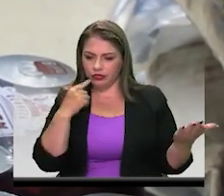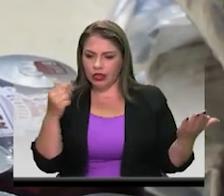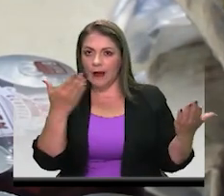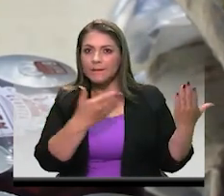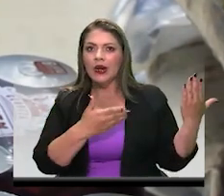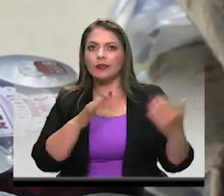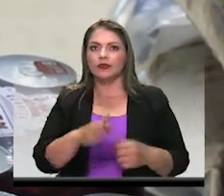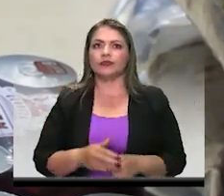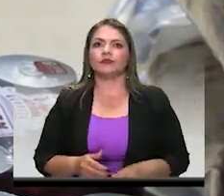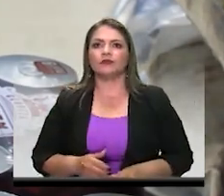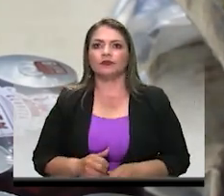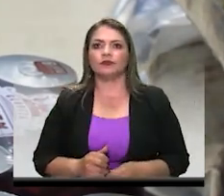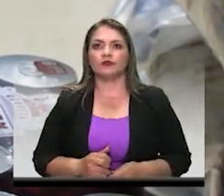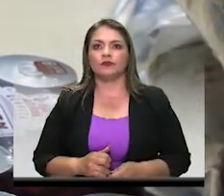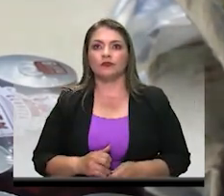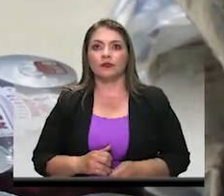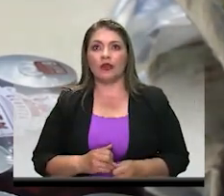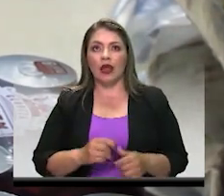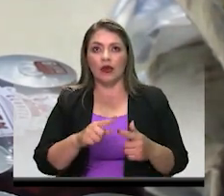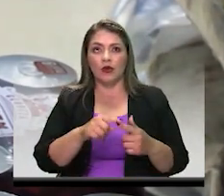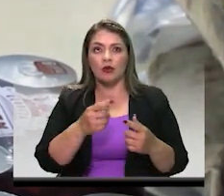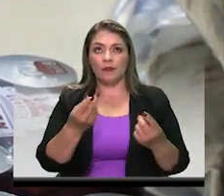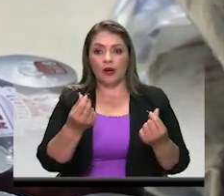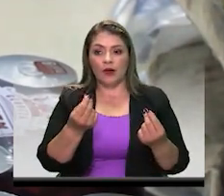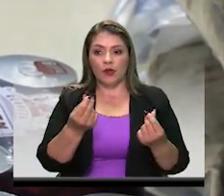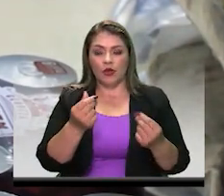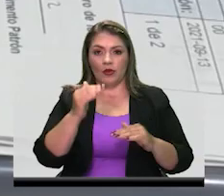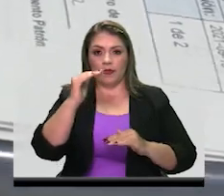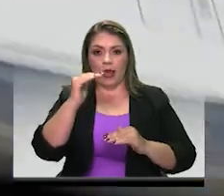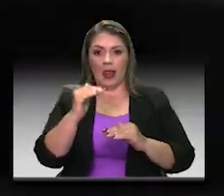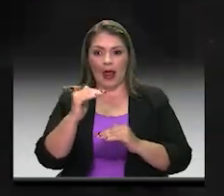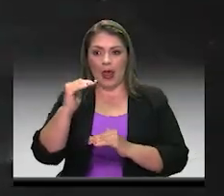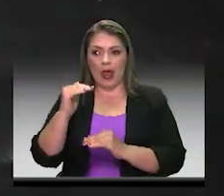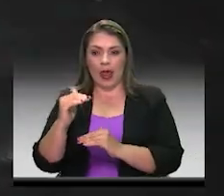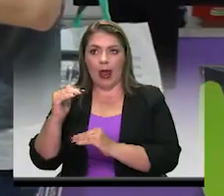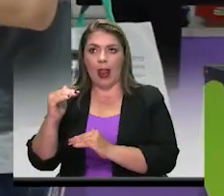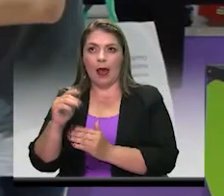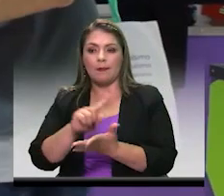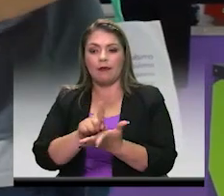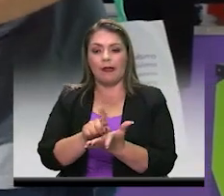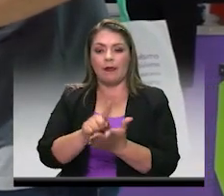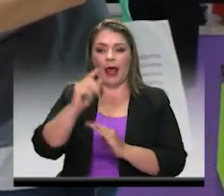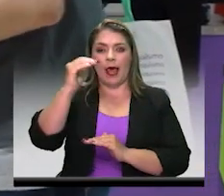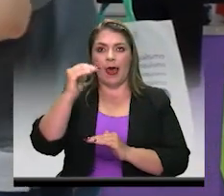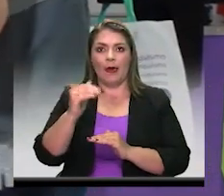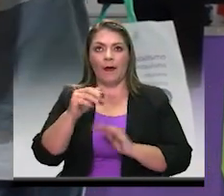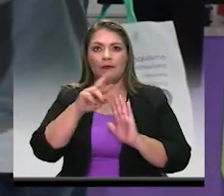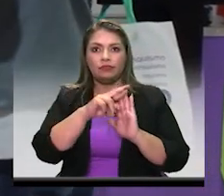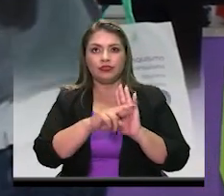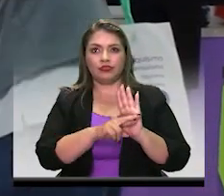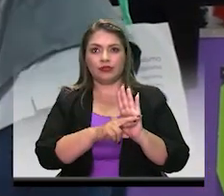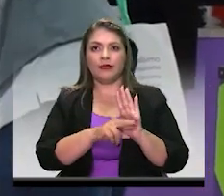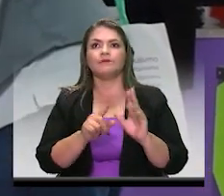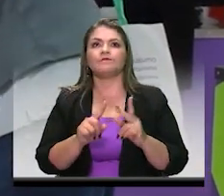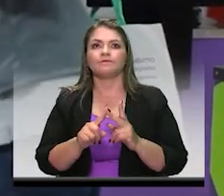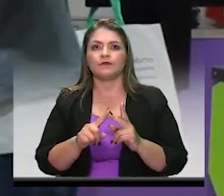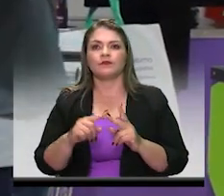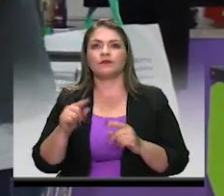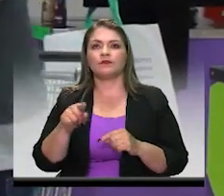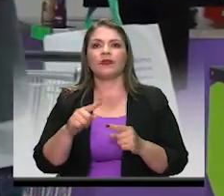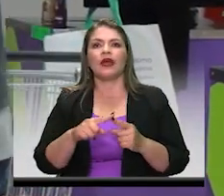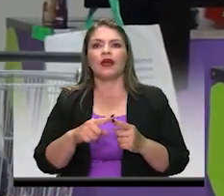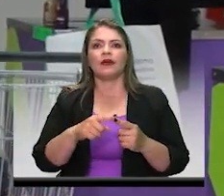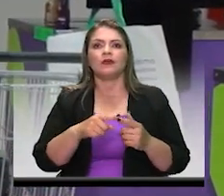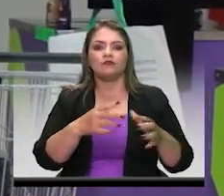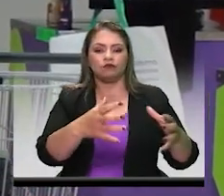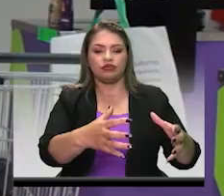preempacado, si se llegase a encontrar un lote de producto que no cumpla con lo especificado en el reglamento técnico, el mismo se procederá a retirar de la